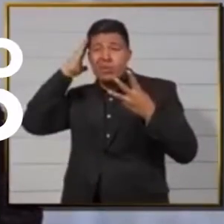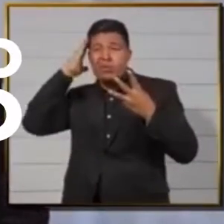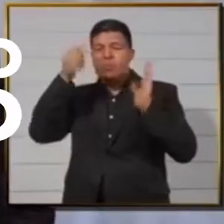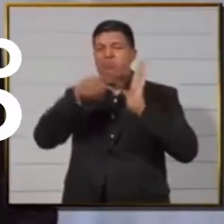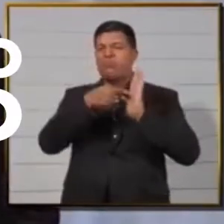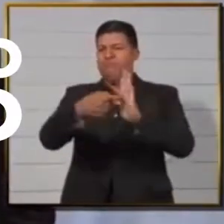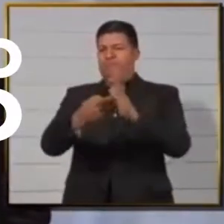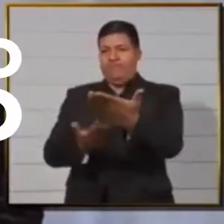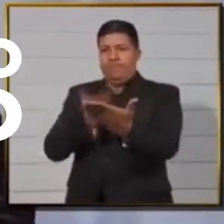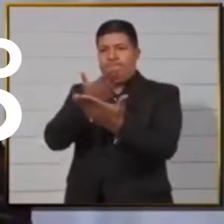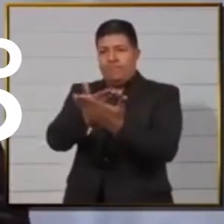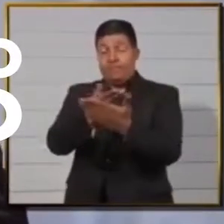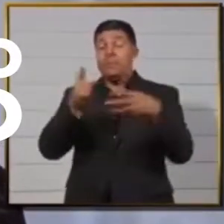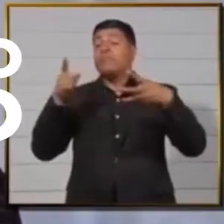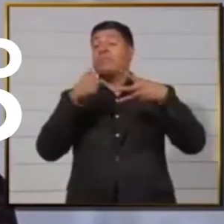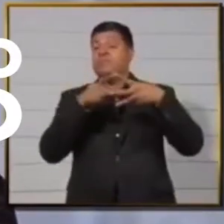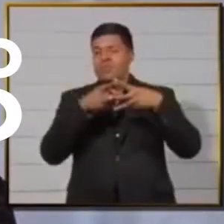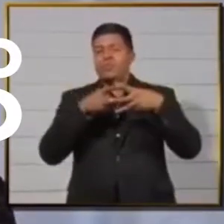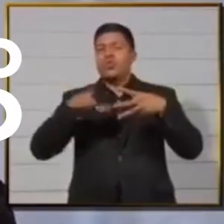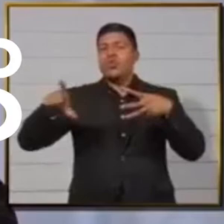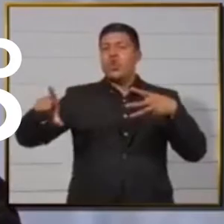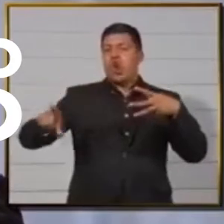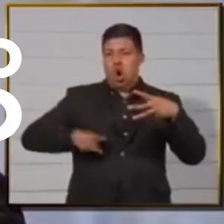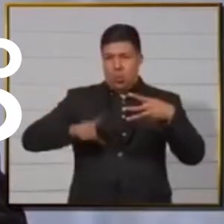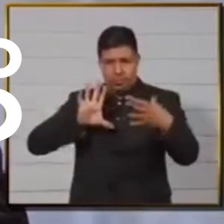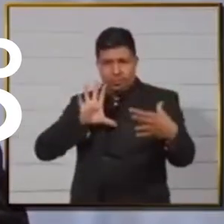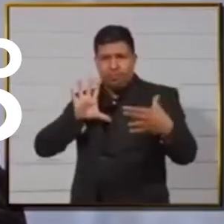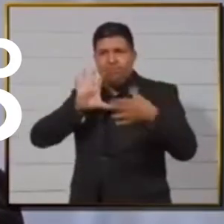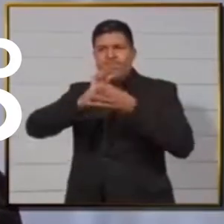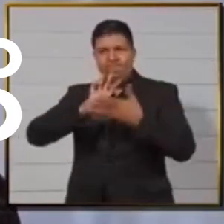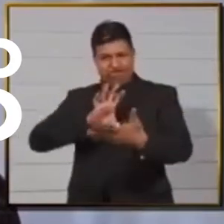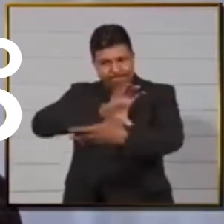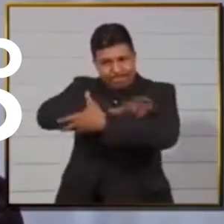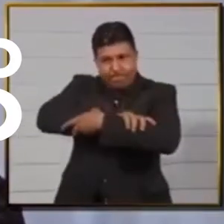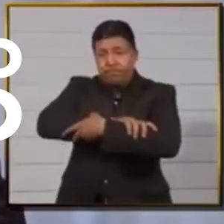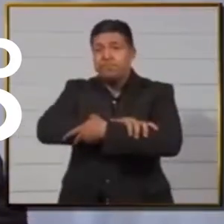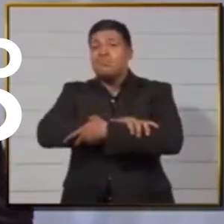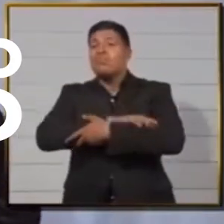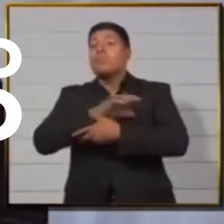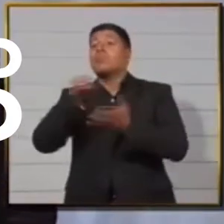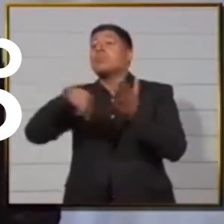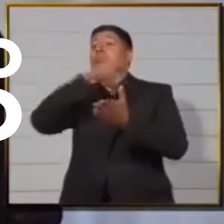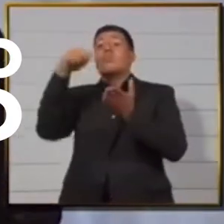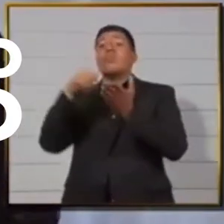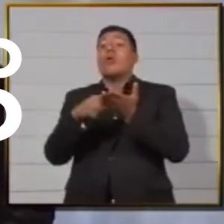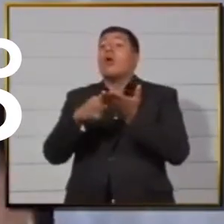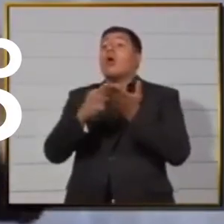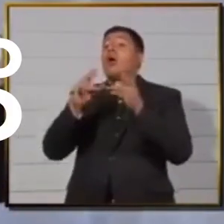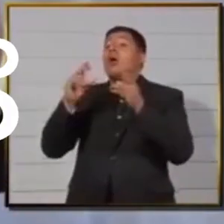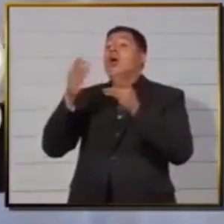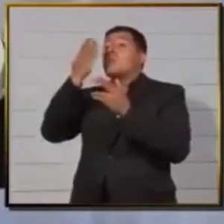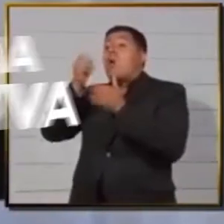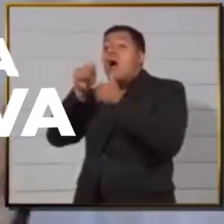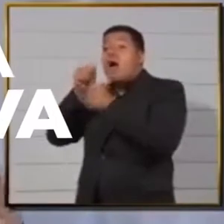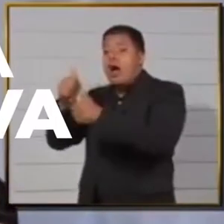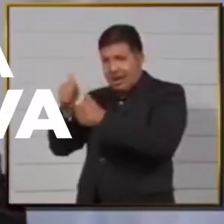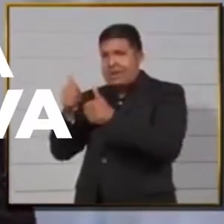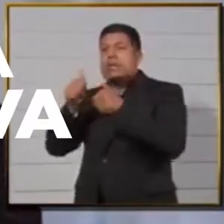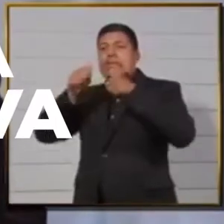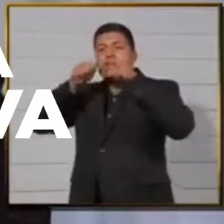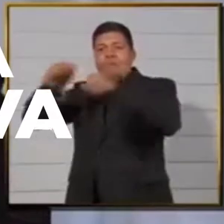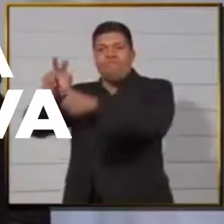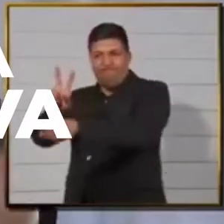uno un gobierno solidario para que se deje de decorar donde se ve y se atienda donde se requiere número dos